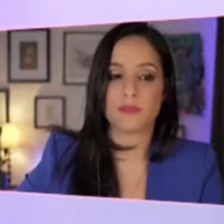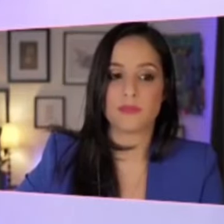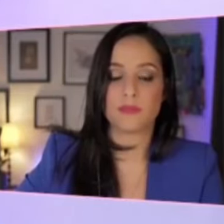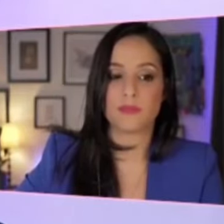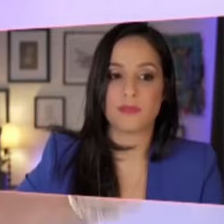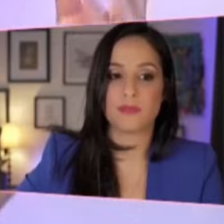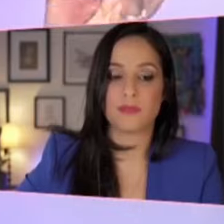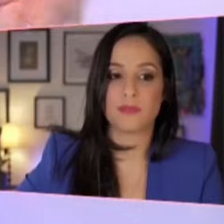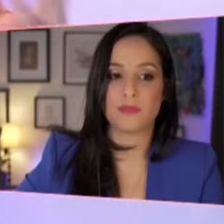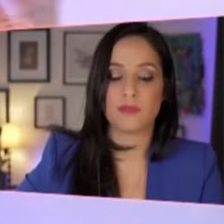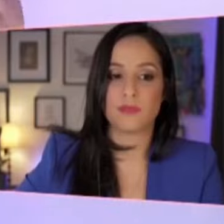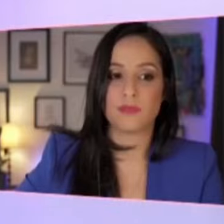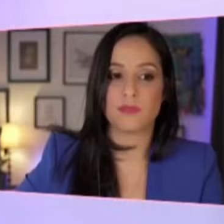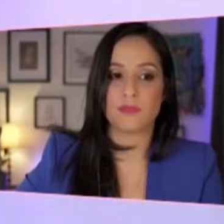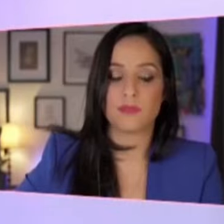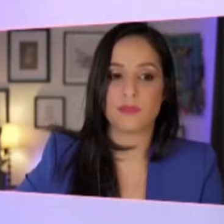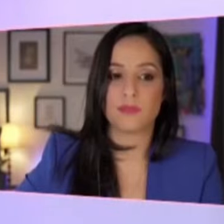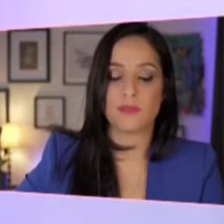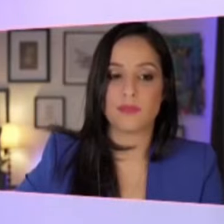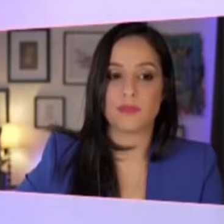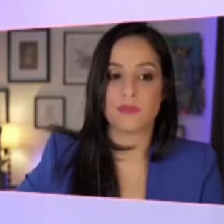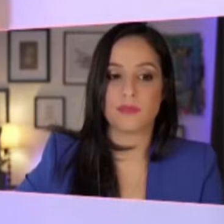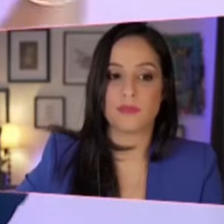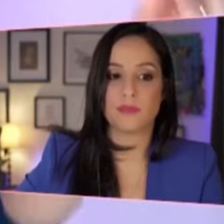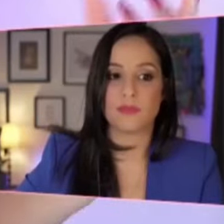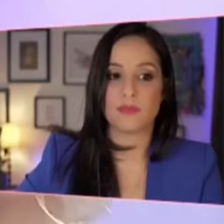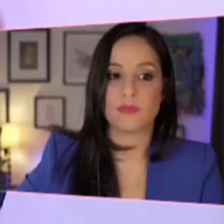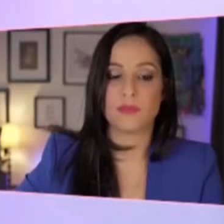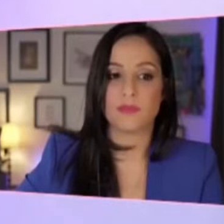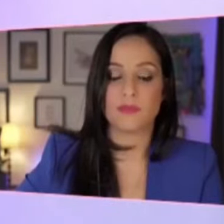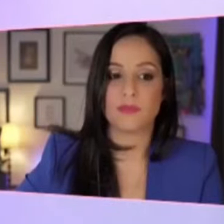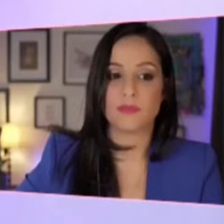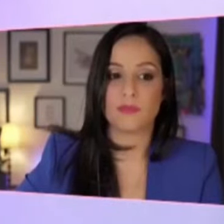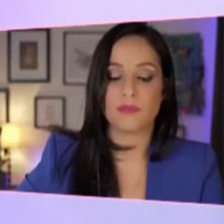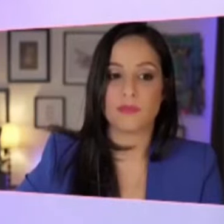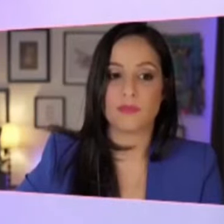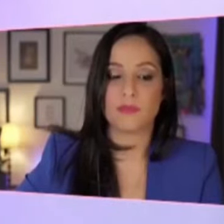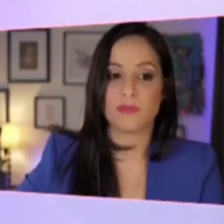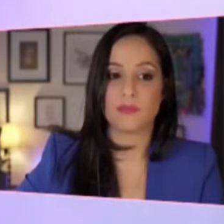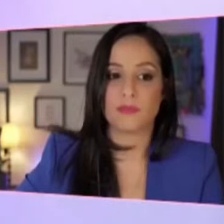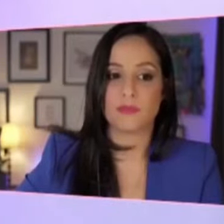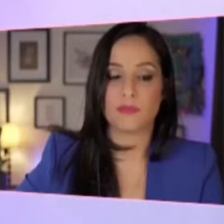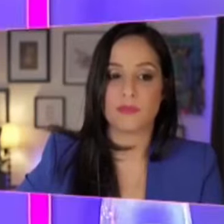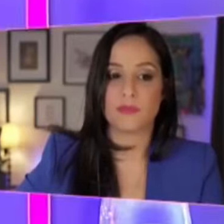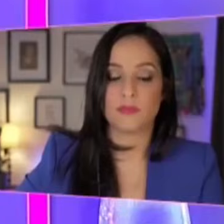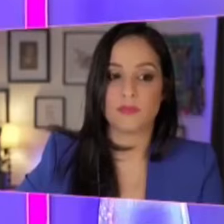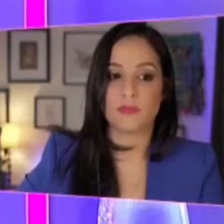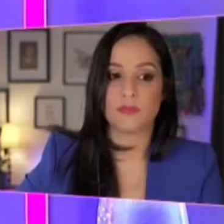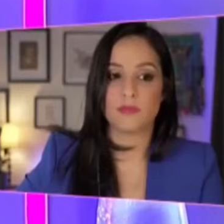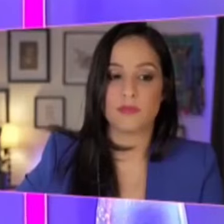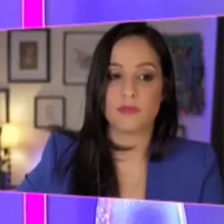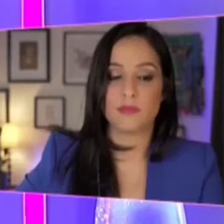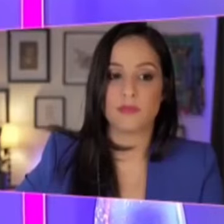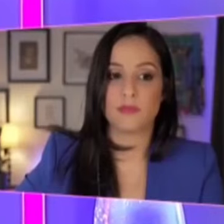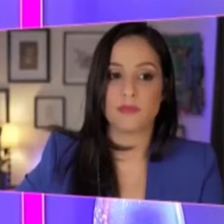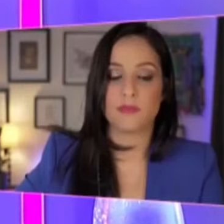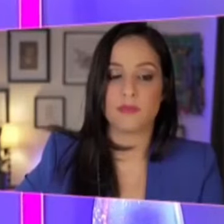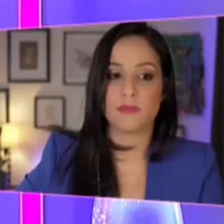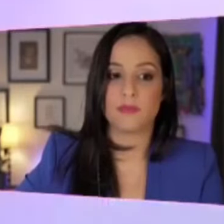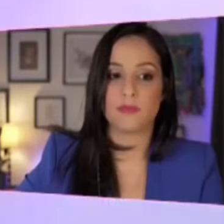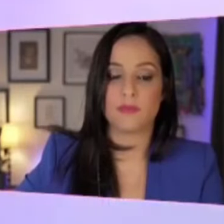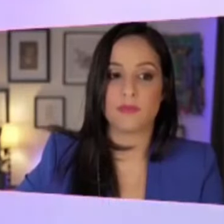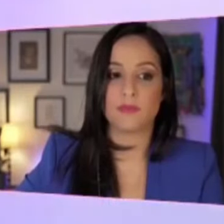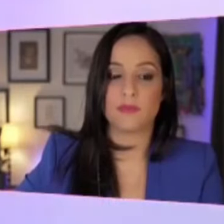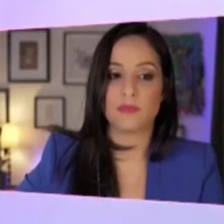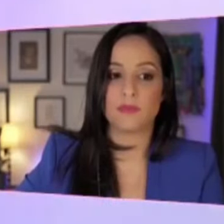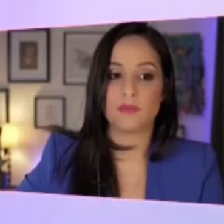contrato lo que yo quiero para yo hacer lo que yo quiera sin tener que ganar. Yo quiero de todo para mis oficios y lo que yo desempeño, pero a la que